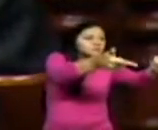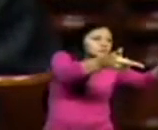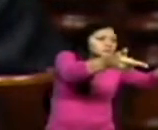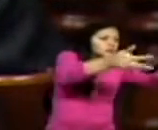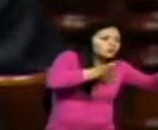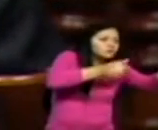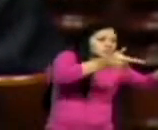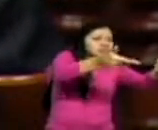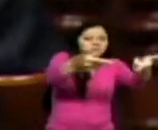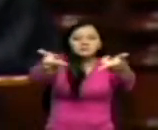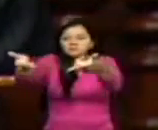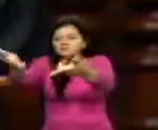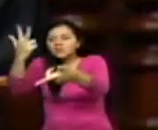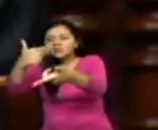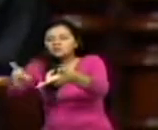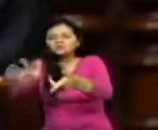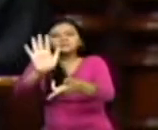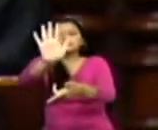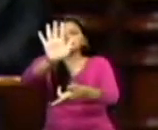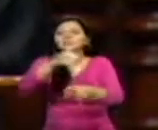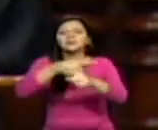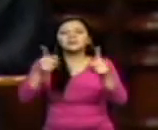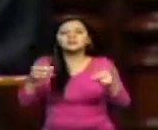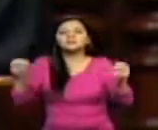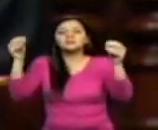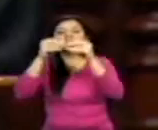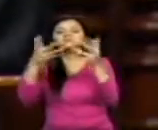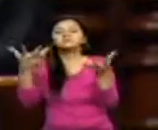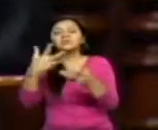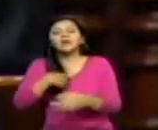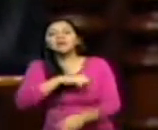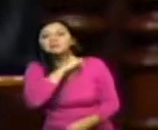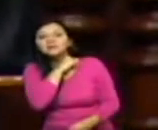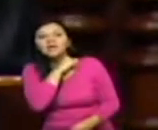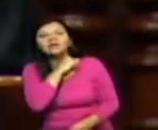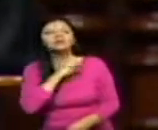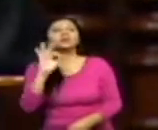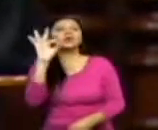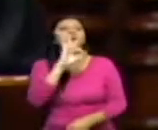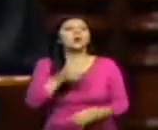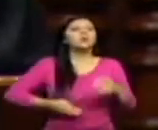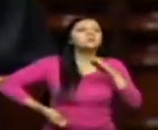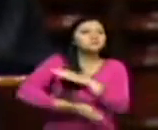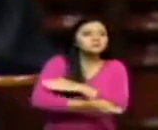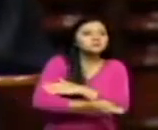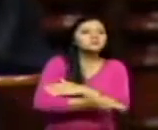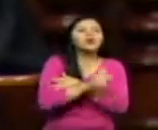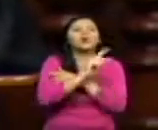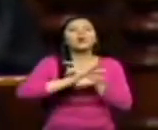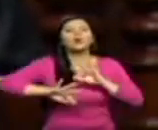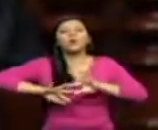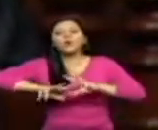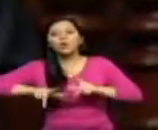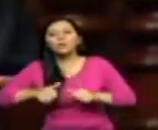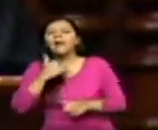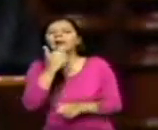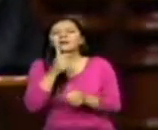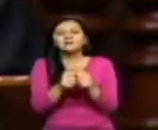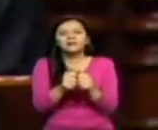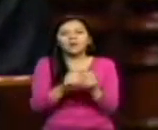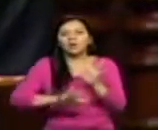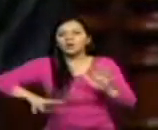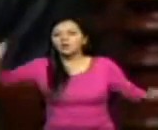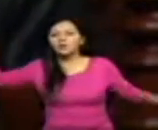a casa de sus hijos para evitar que los asalten o los maten por robar un mero